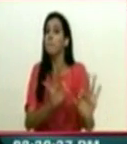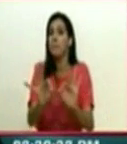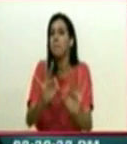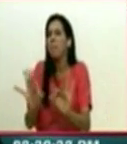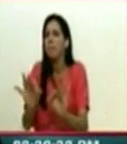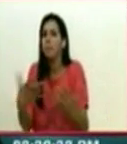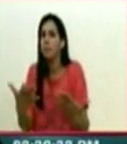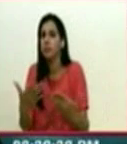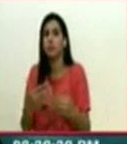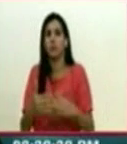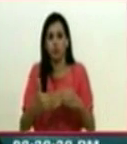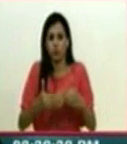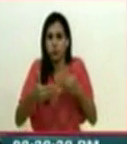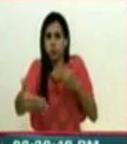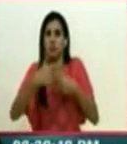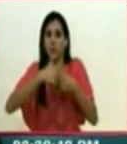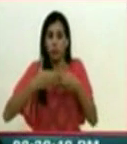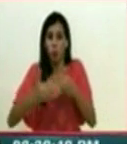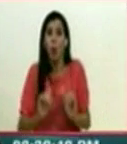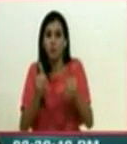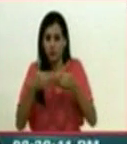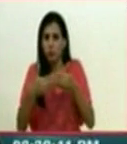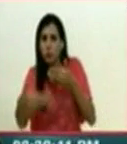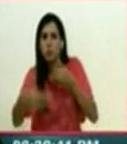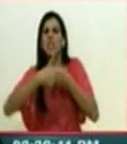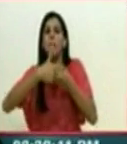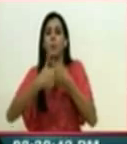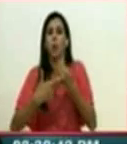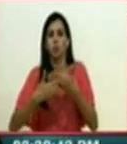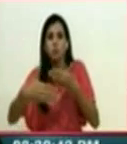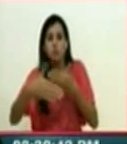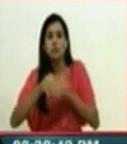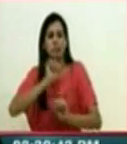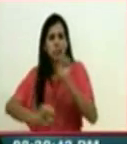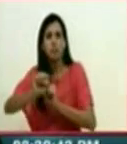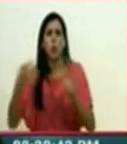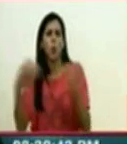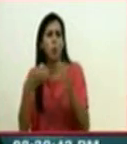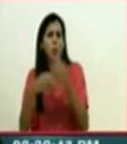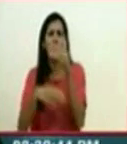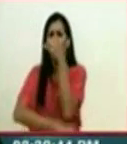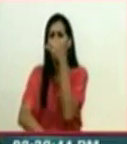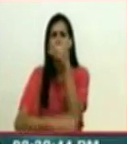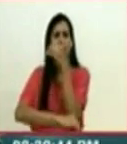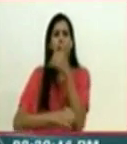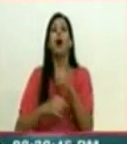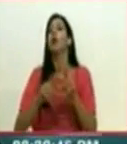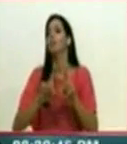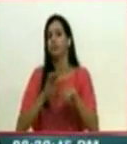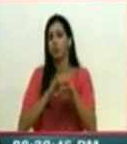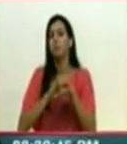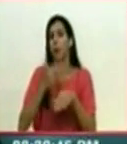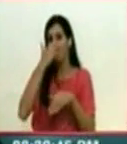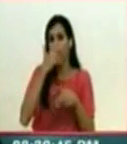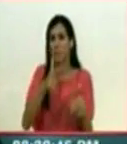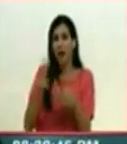sigamos afinando una etapa en la que vamos entrando de combate contra las bandas, estas paramilitares, de